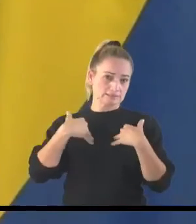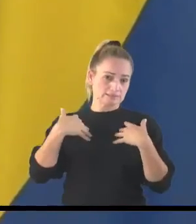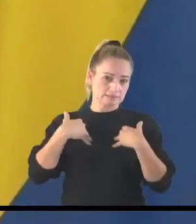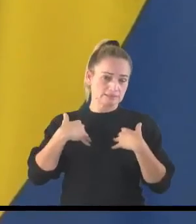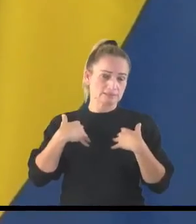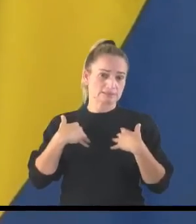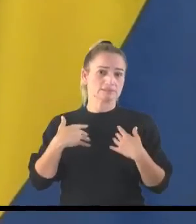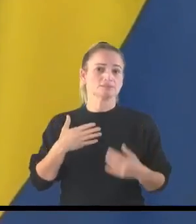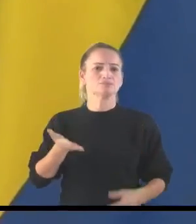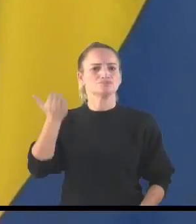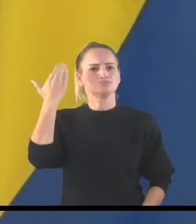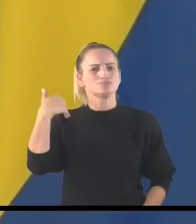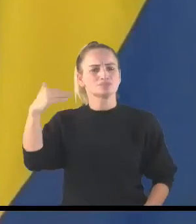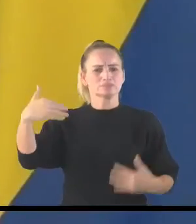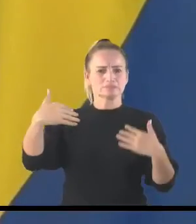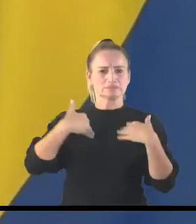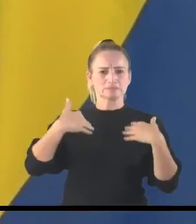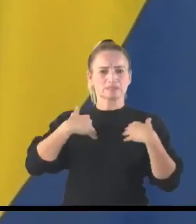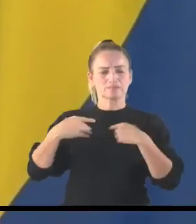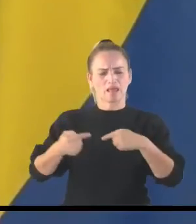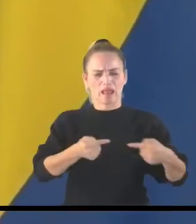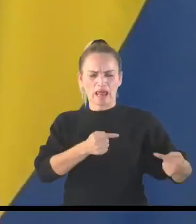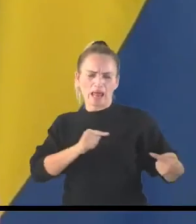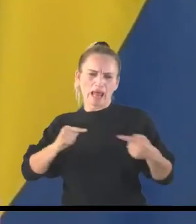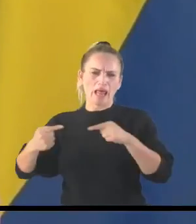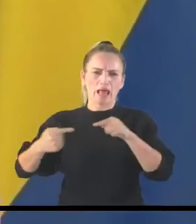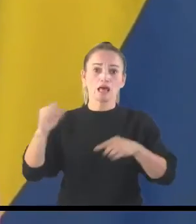porque fui víctima del conflicto armado